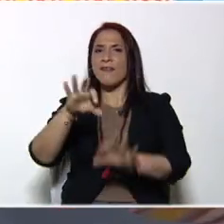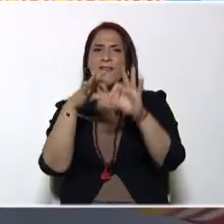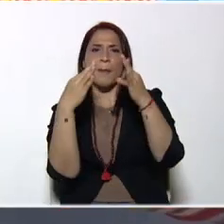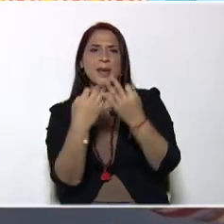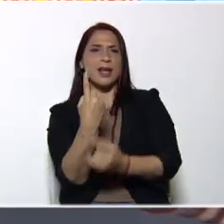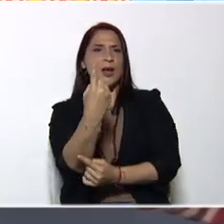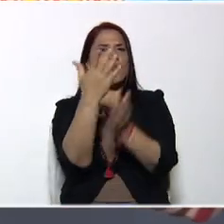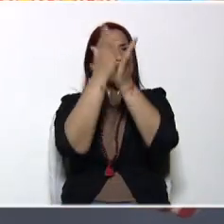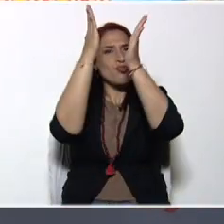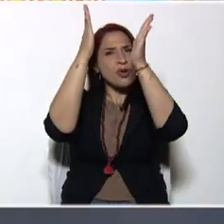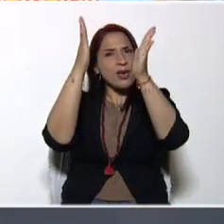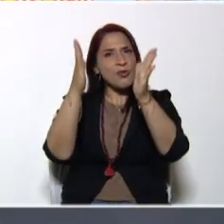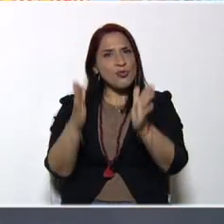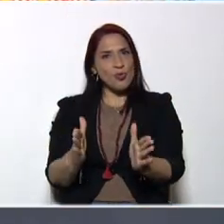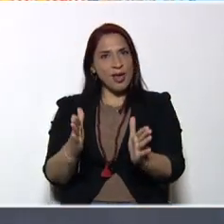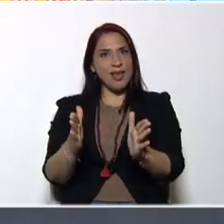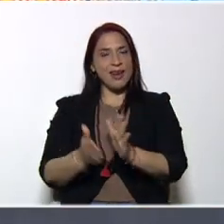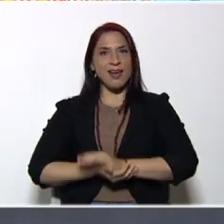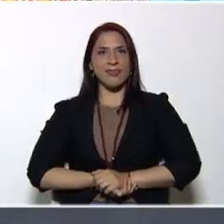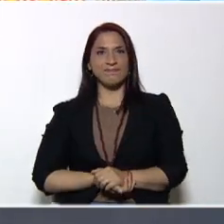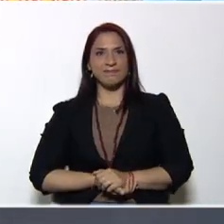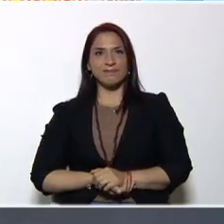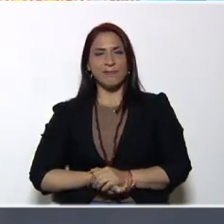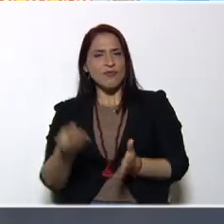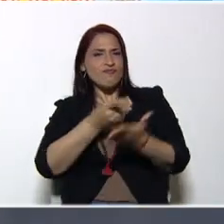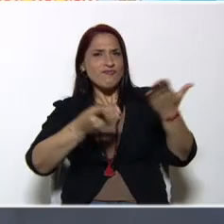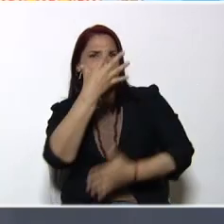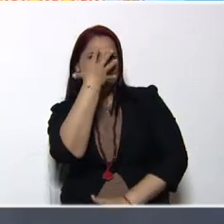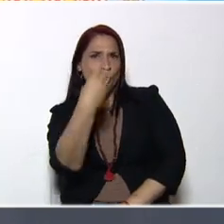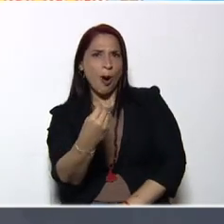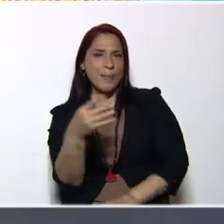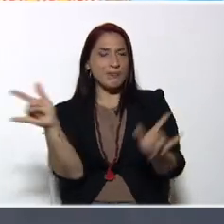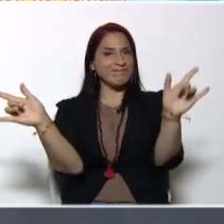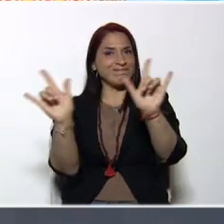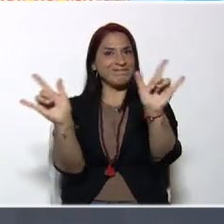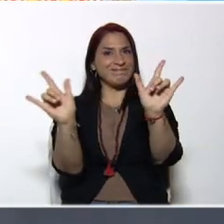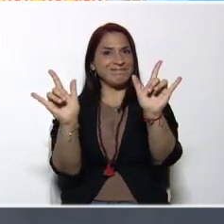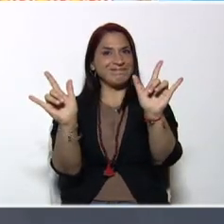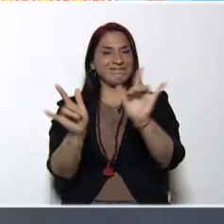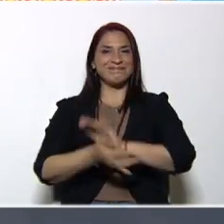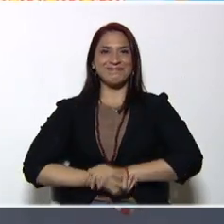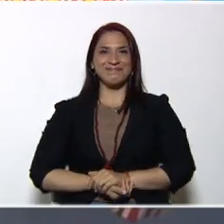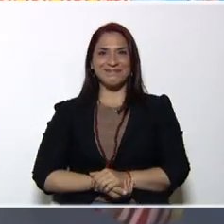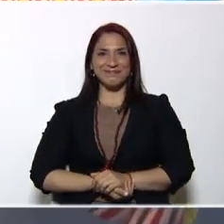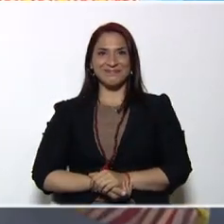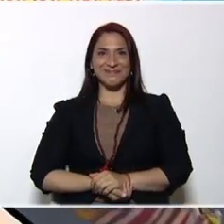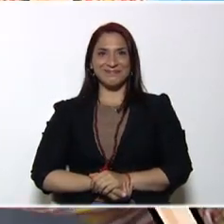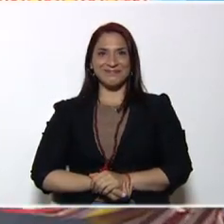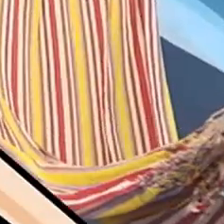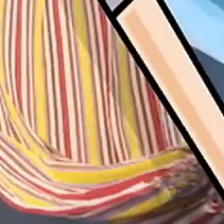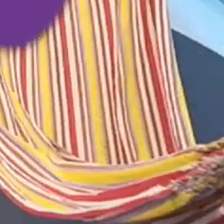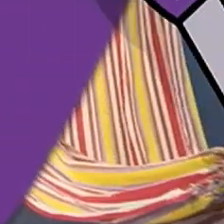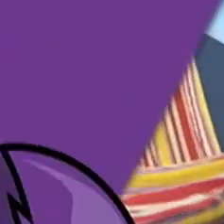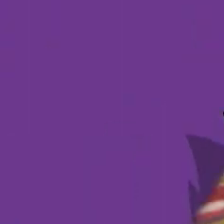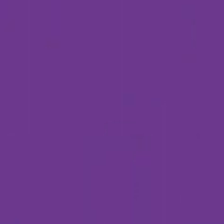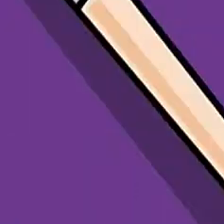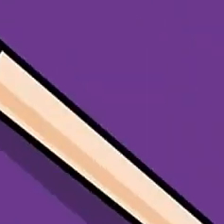Cada Familia Una Escuela. ¡Dibújame! ¡Hasta mañana!